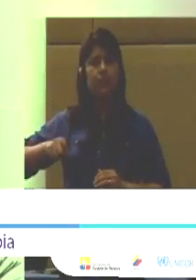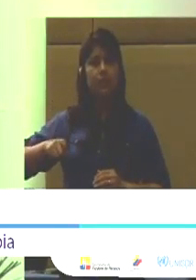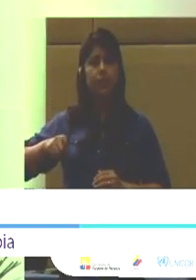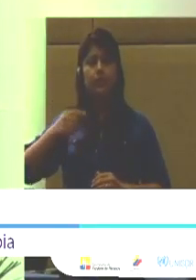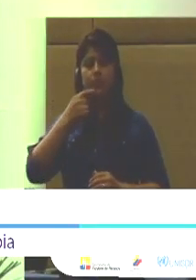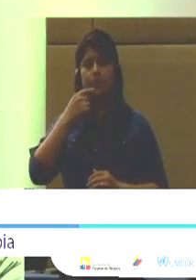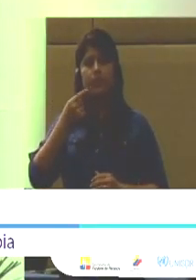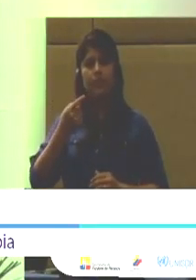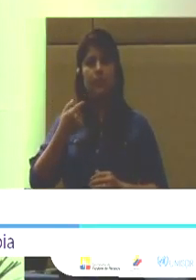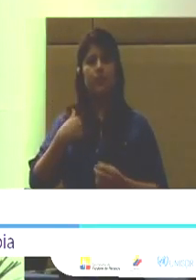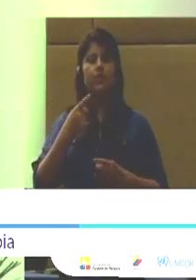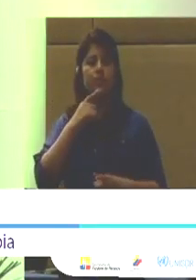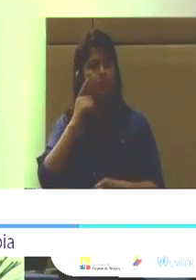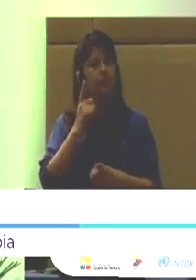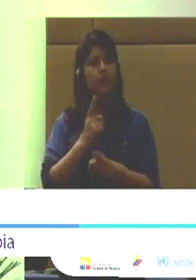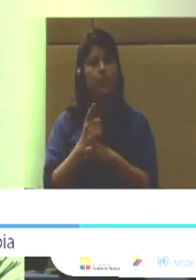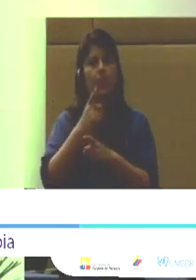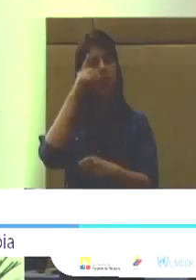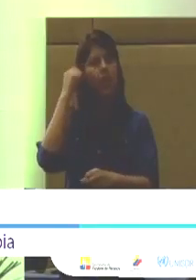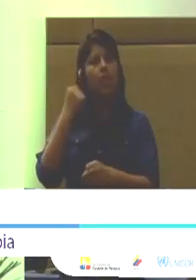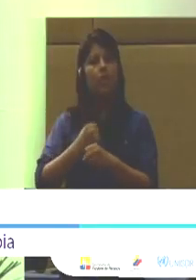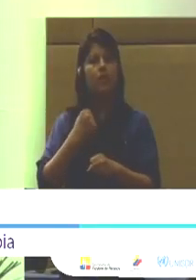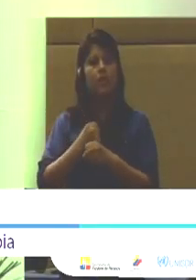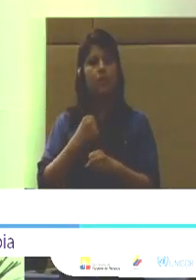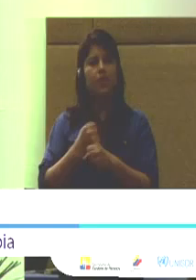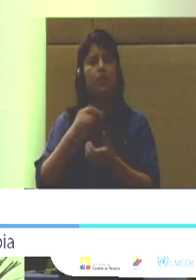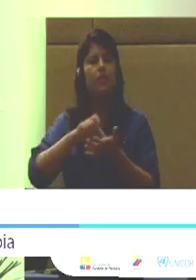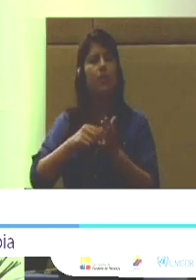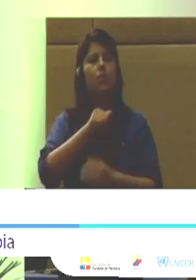Es necesario realmente trabajar en una actitud